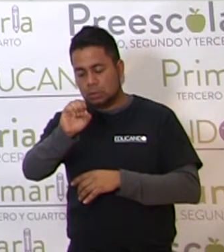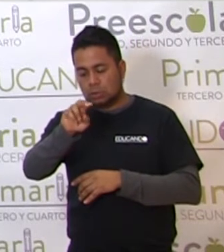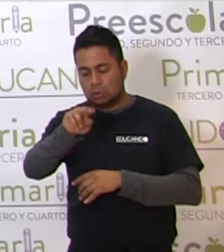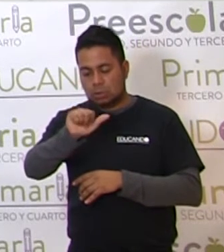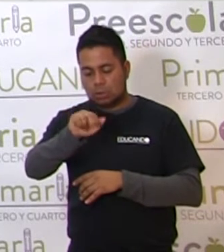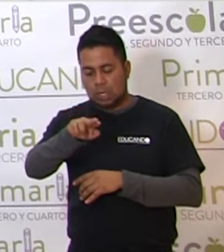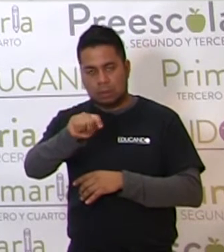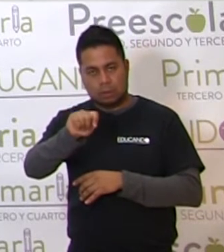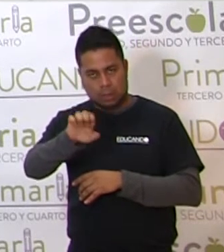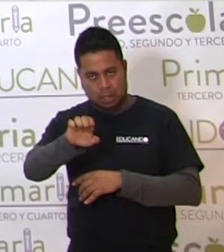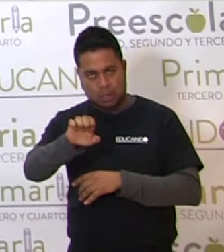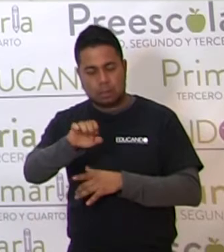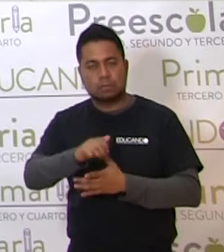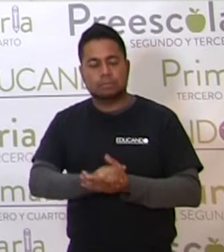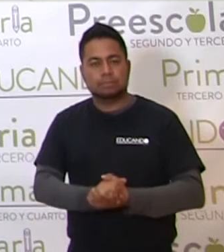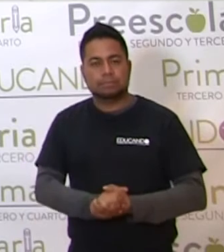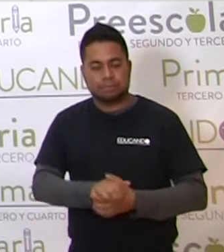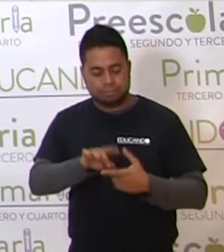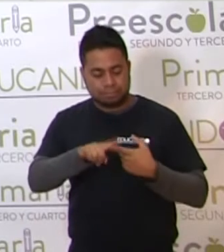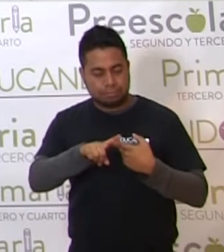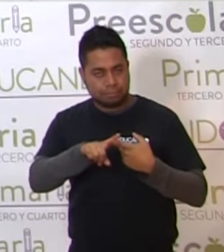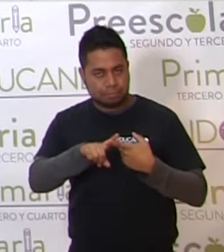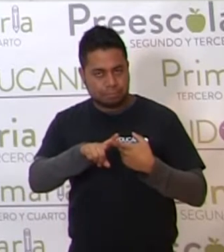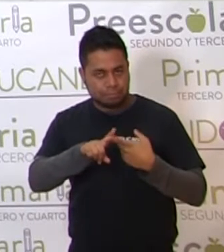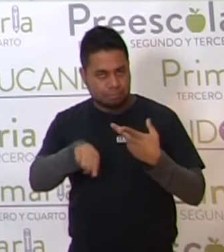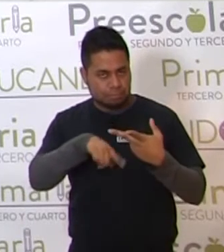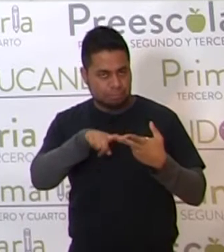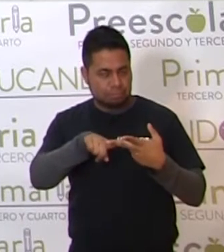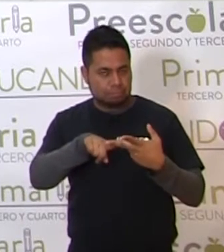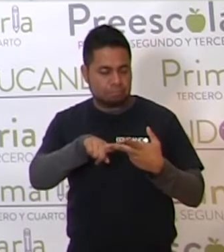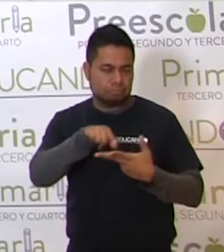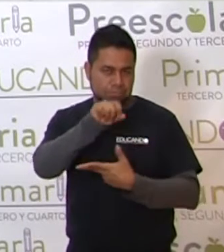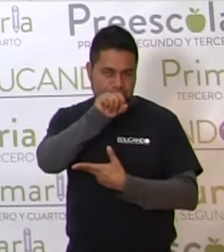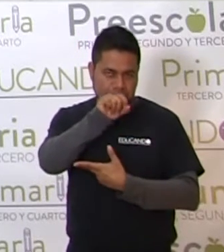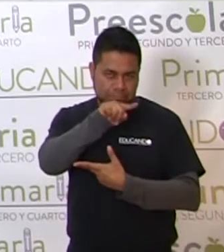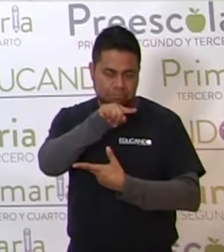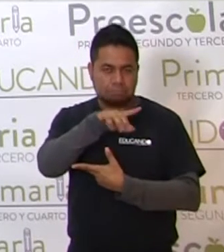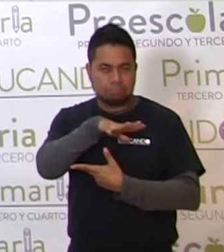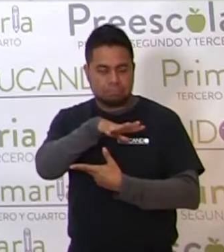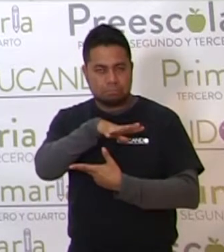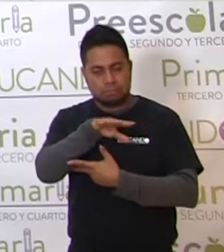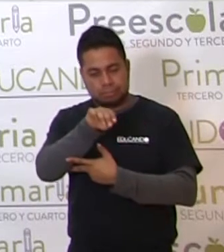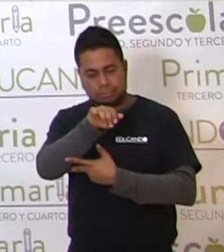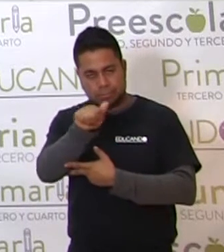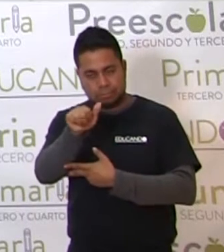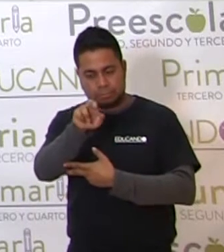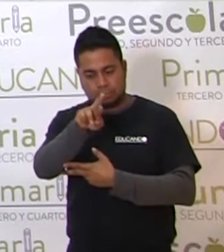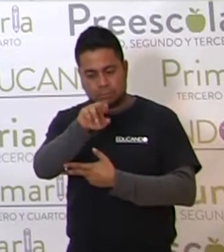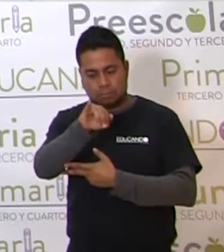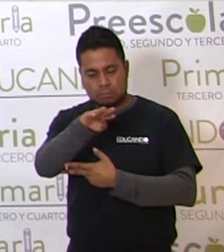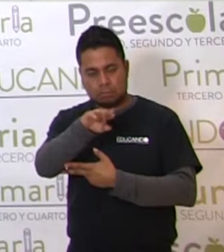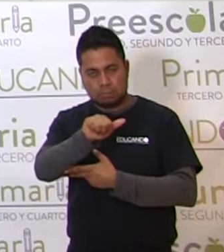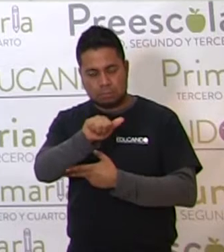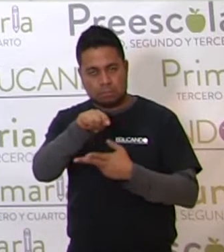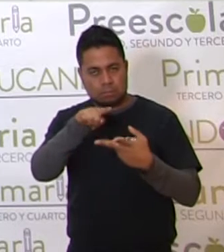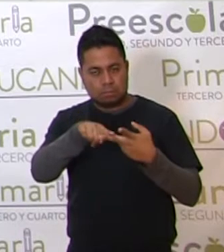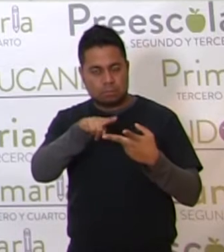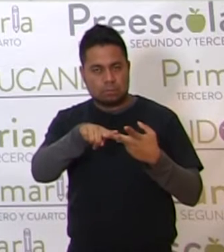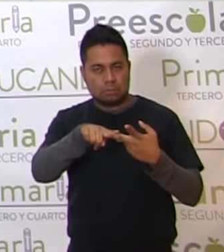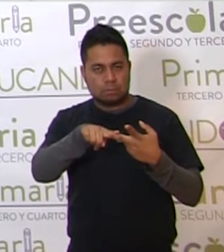asonante bien Y también vamos a tener lo que es la